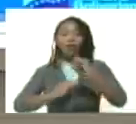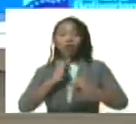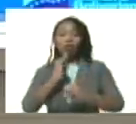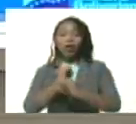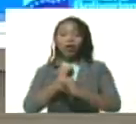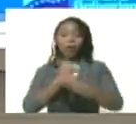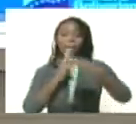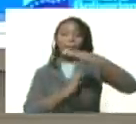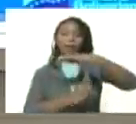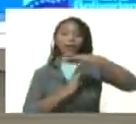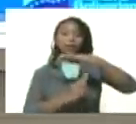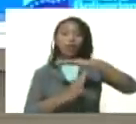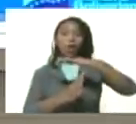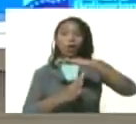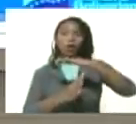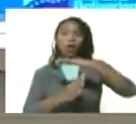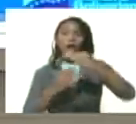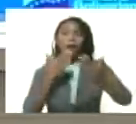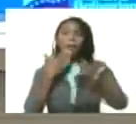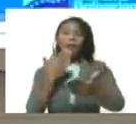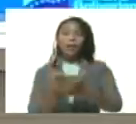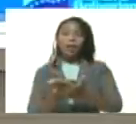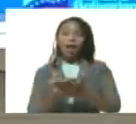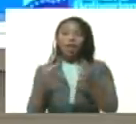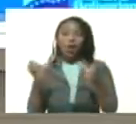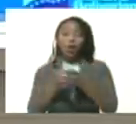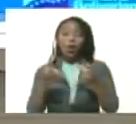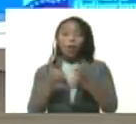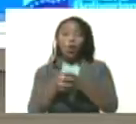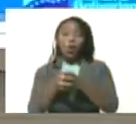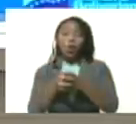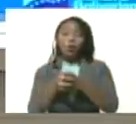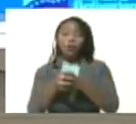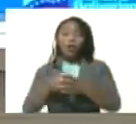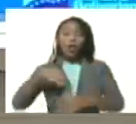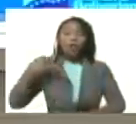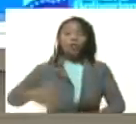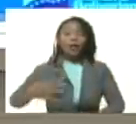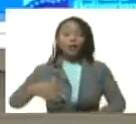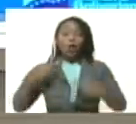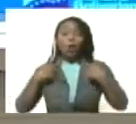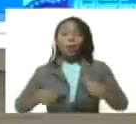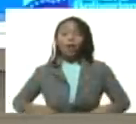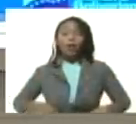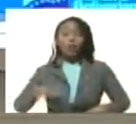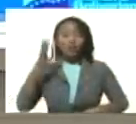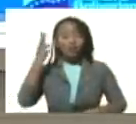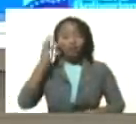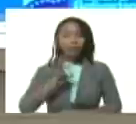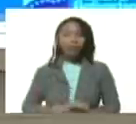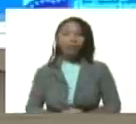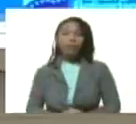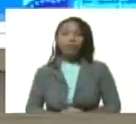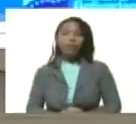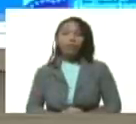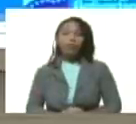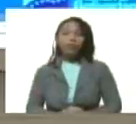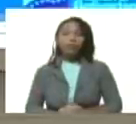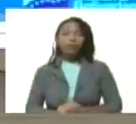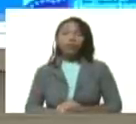de Migraciones, le pediría a la Alta Comisionada de los Derechos Humanos, Michelle Bachelet,